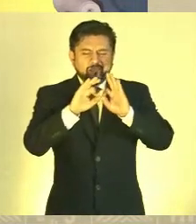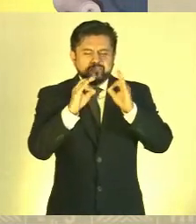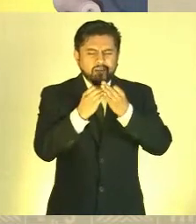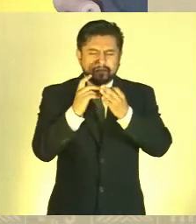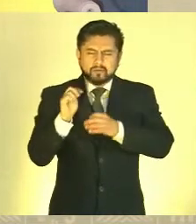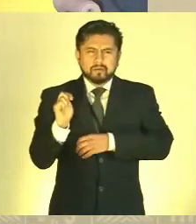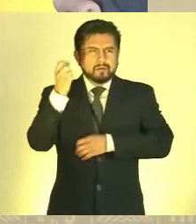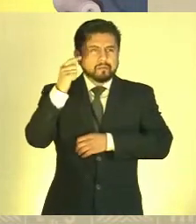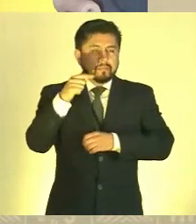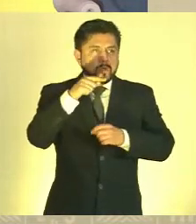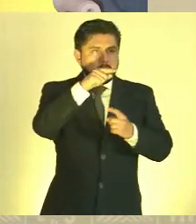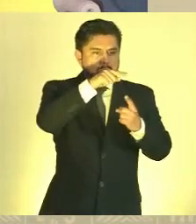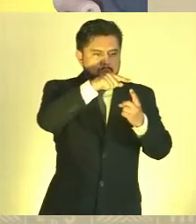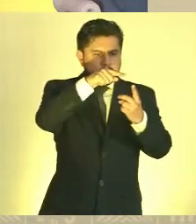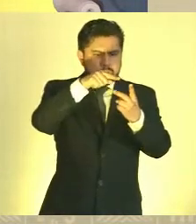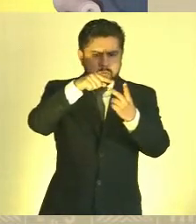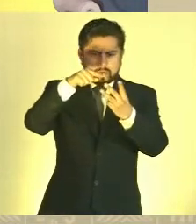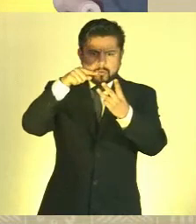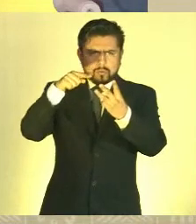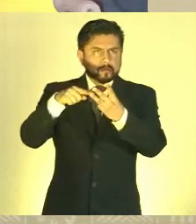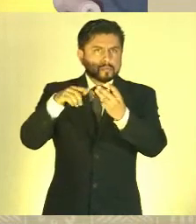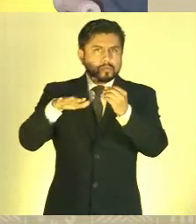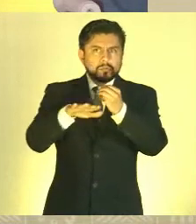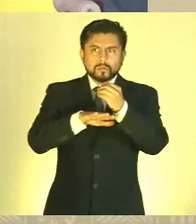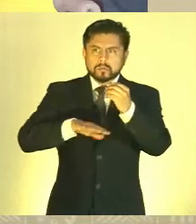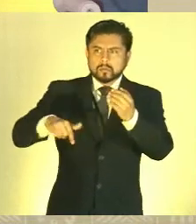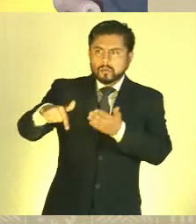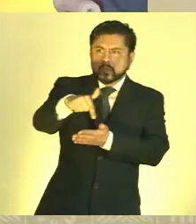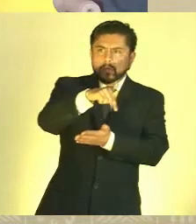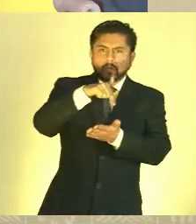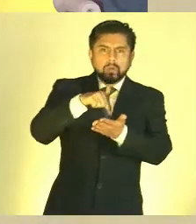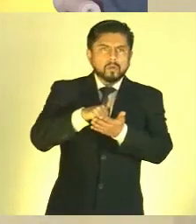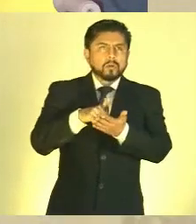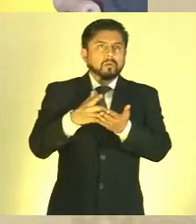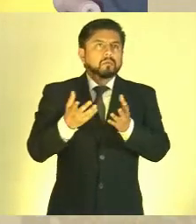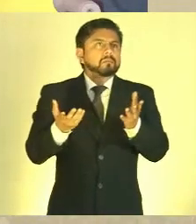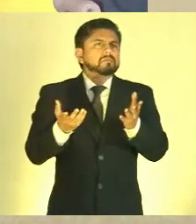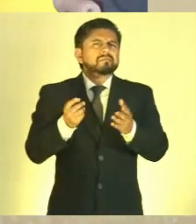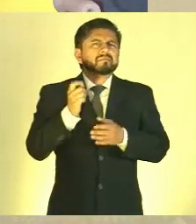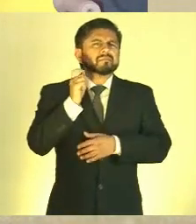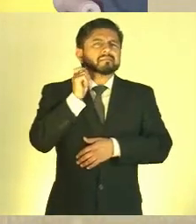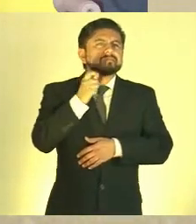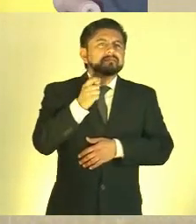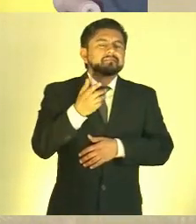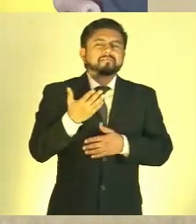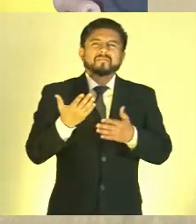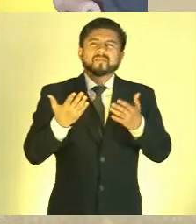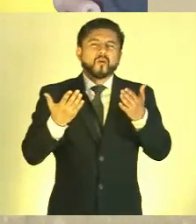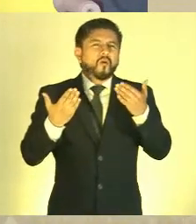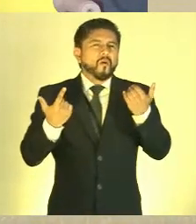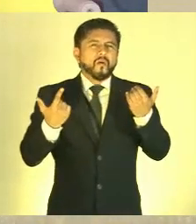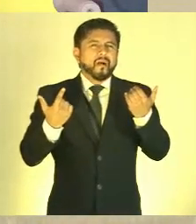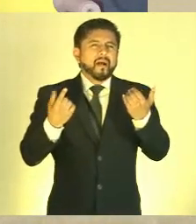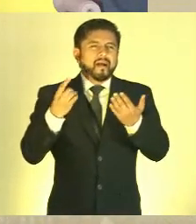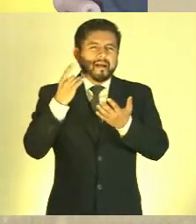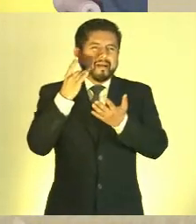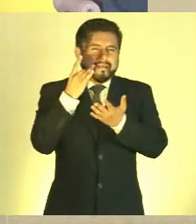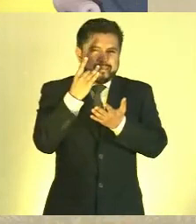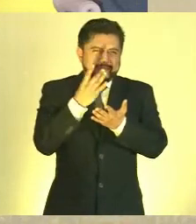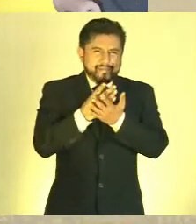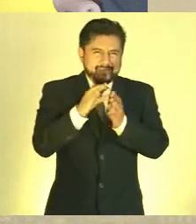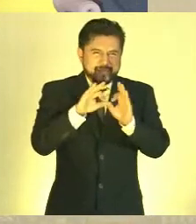las tres dimensiones que nosotros conocemos son falaces, es decir, hay más dimensiones porque